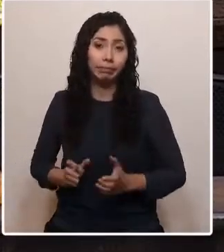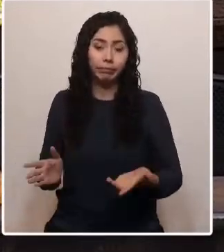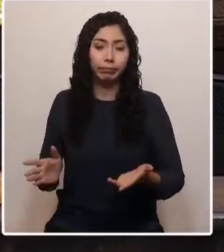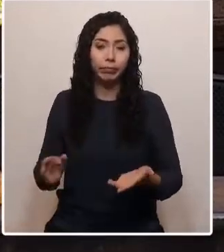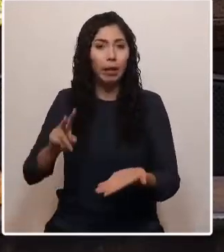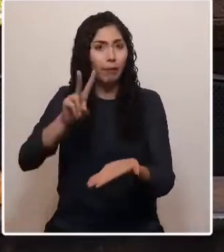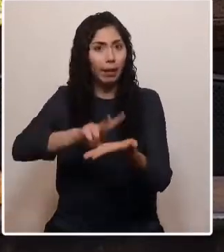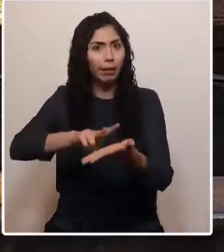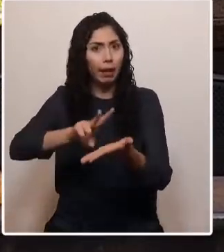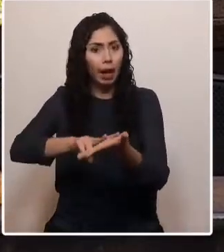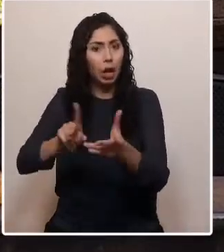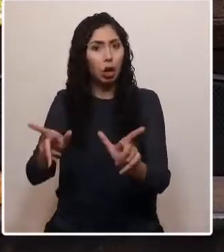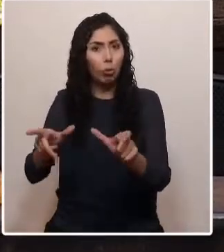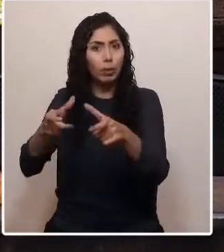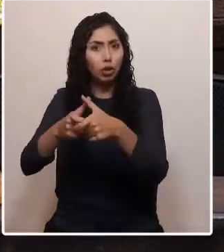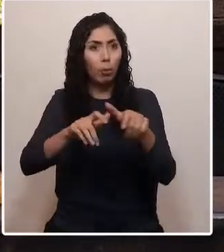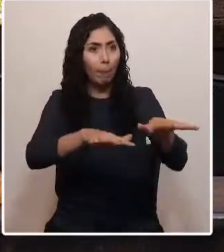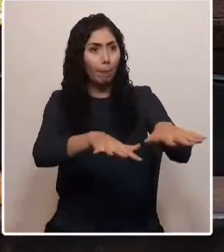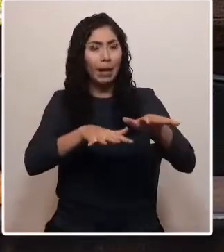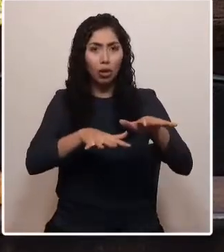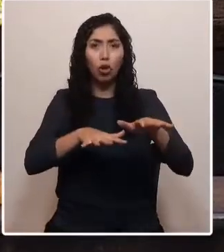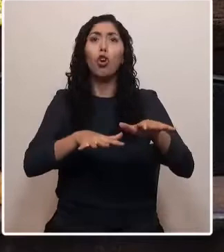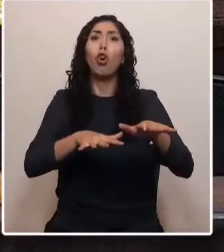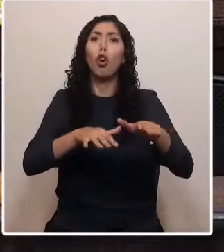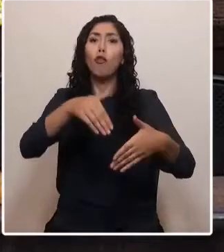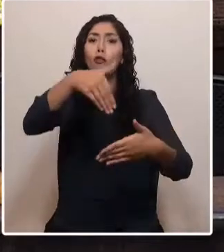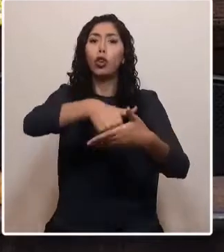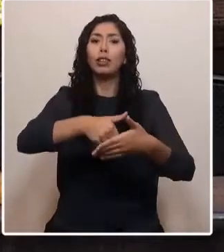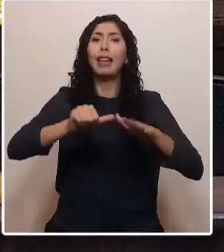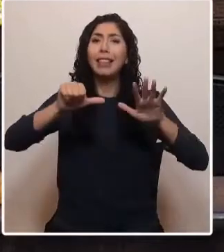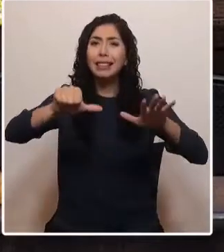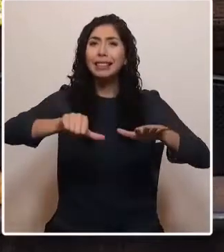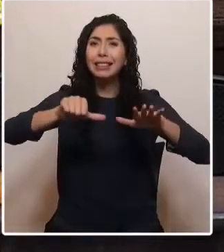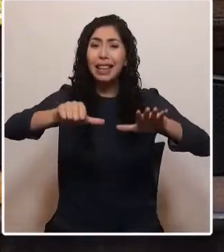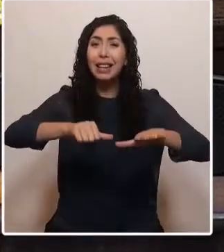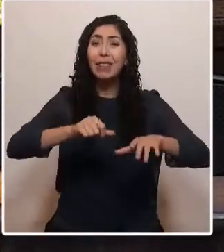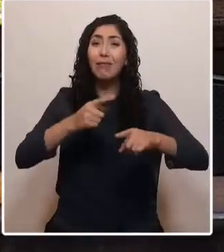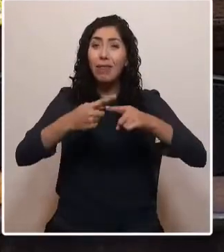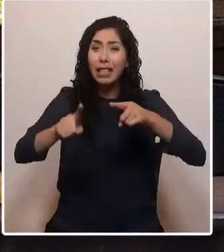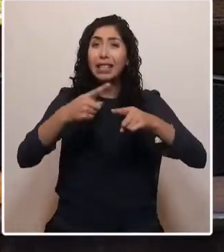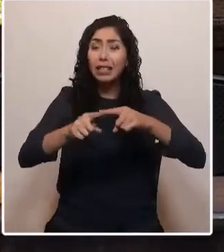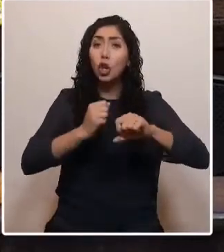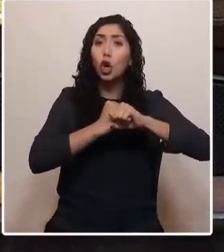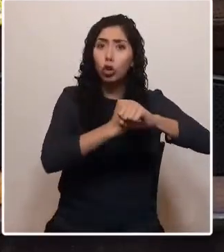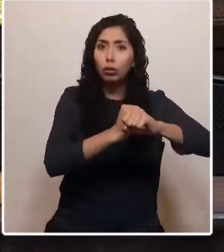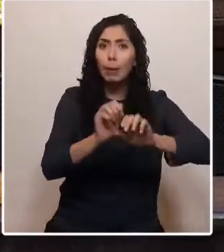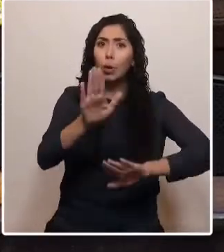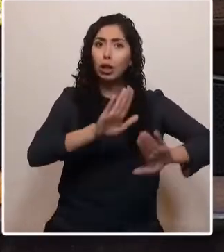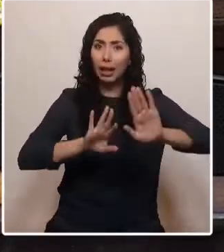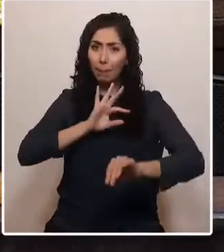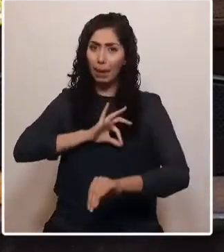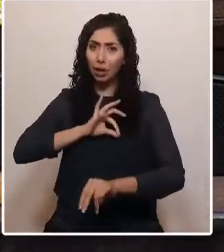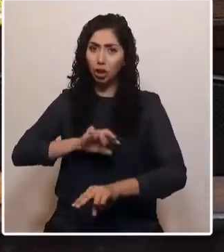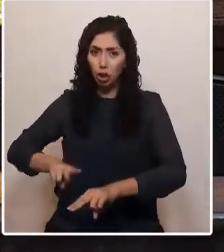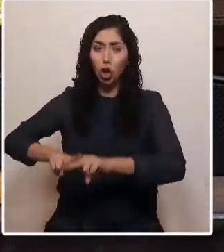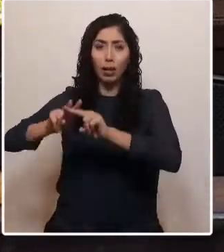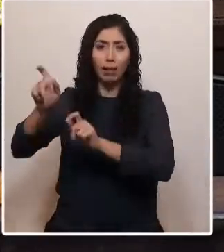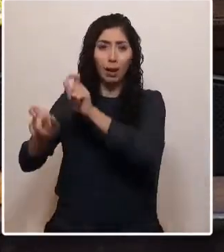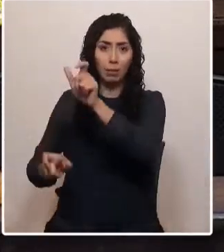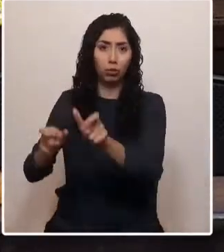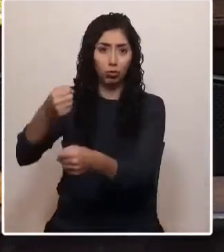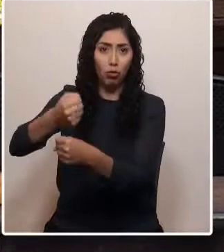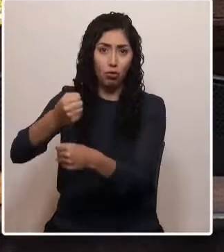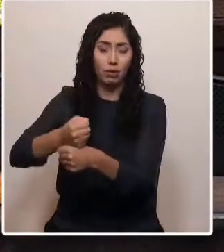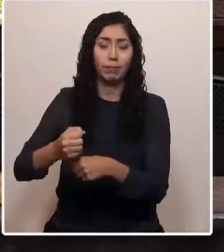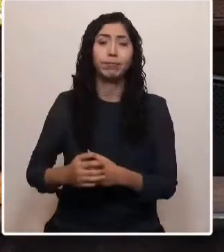Comisión y el Pleno han votado 16 veces en contra de proteger los ahorros de los trabajadores. Bueno, en definitiva yo quiero afirmar aquí claramente